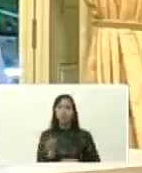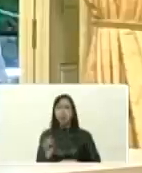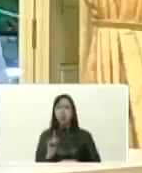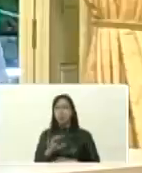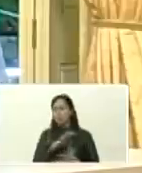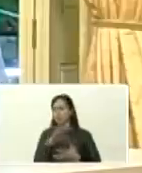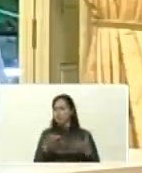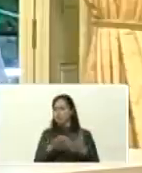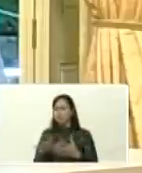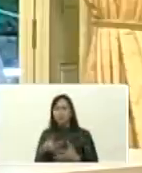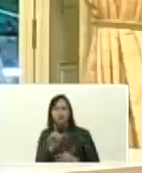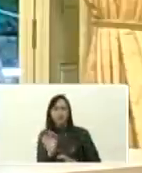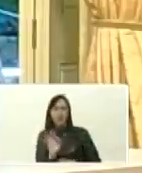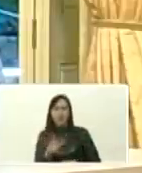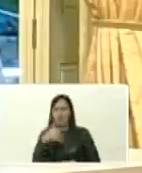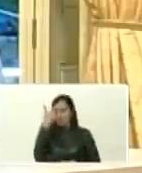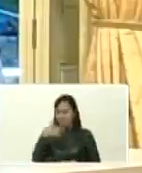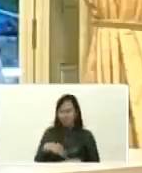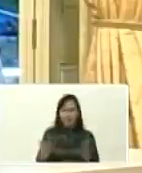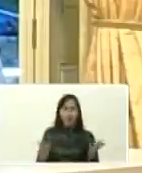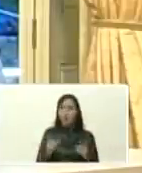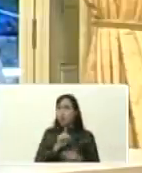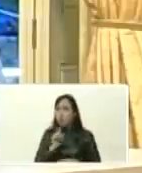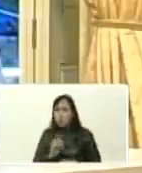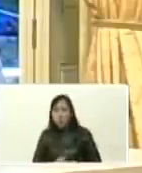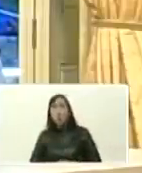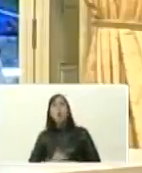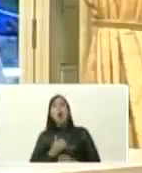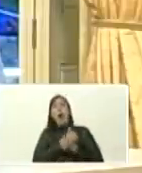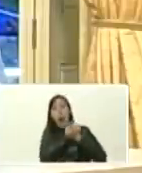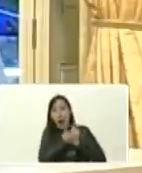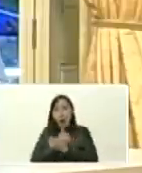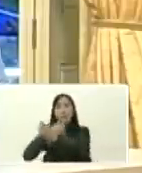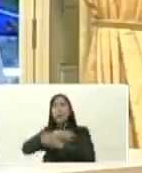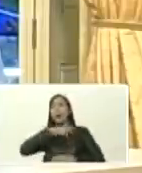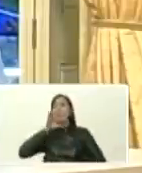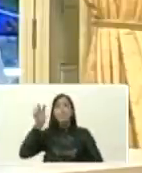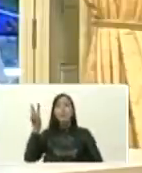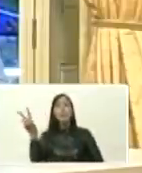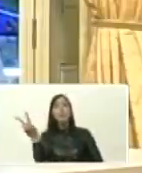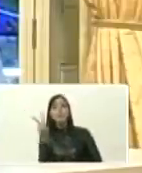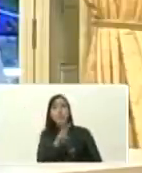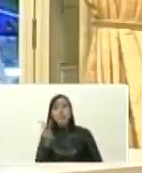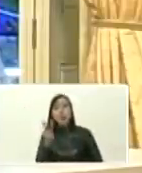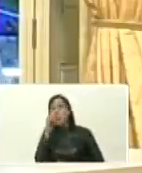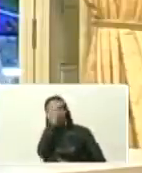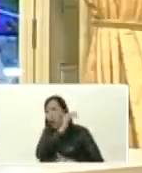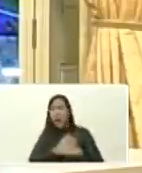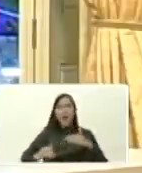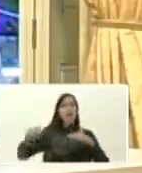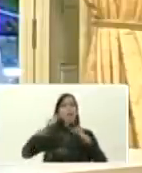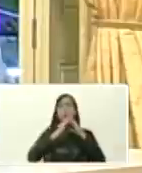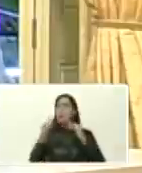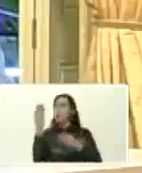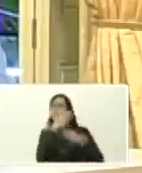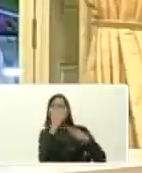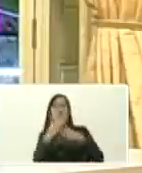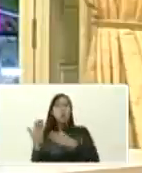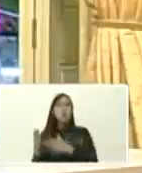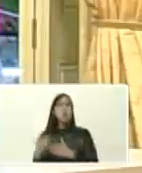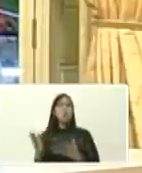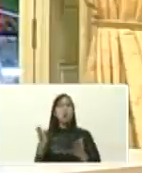De que me quieras o no me quieras, es un problema de querer a Venezuela. Venezuela está por encima de todos